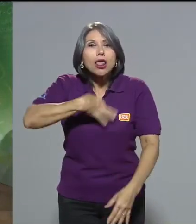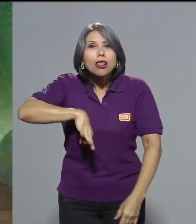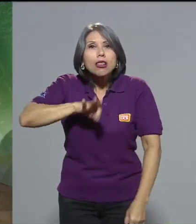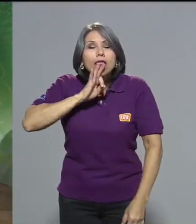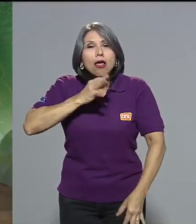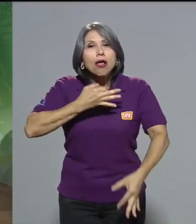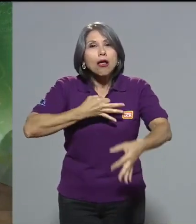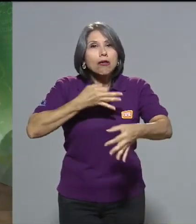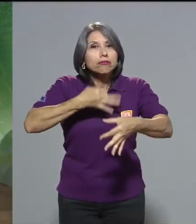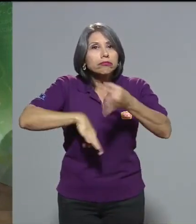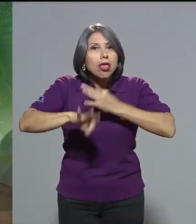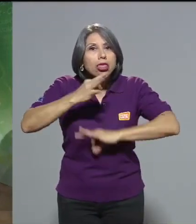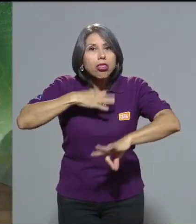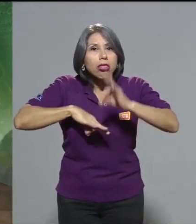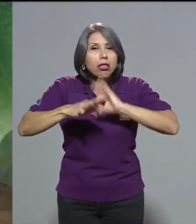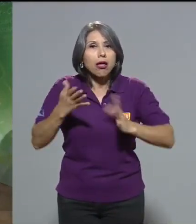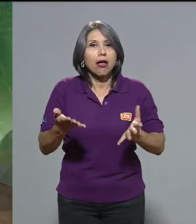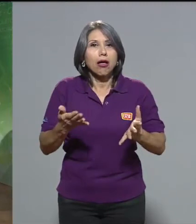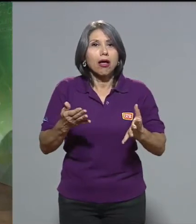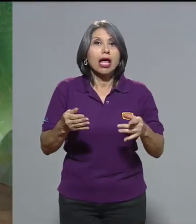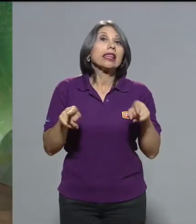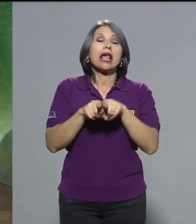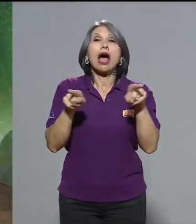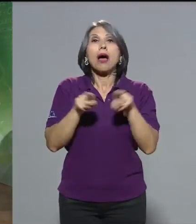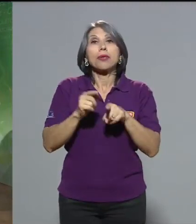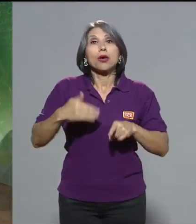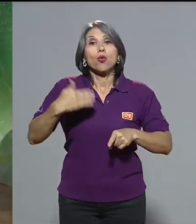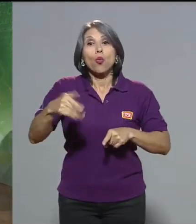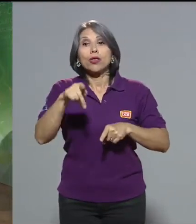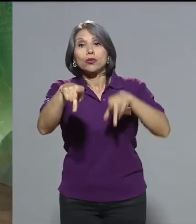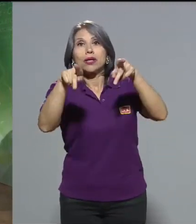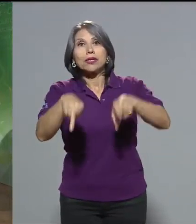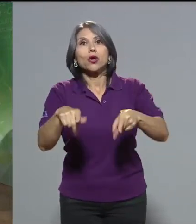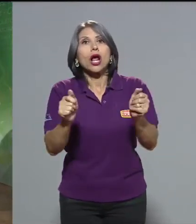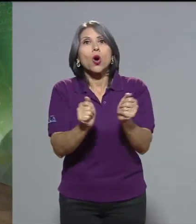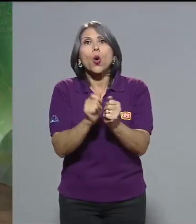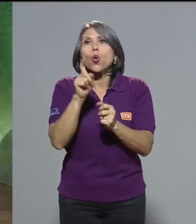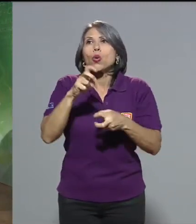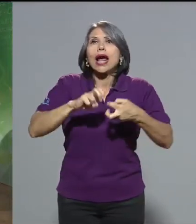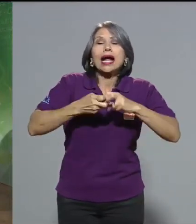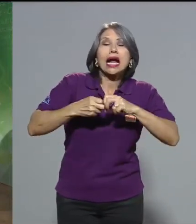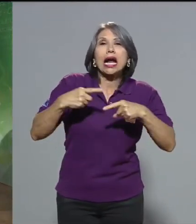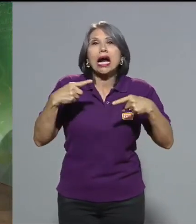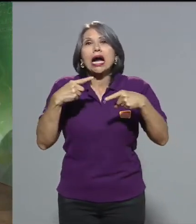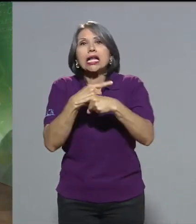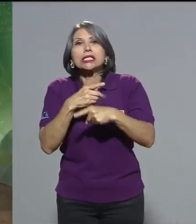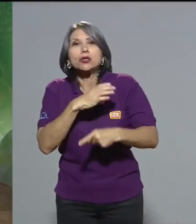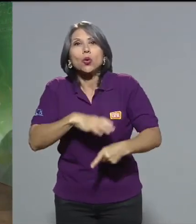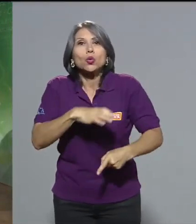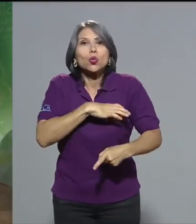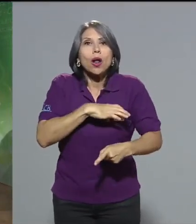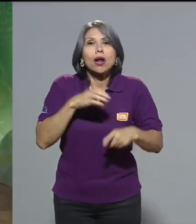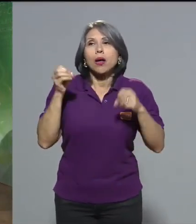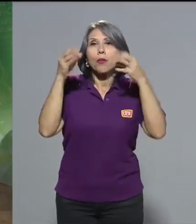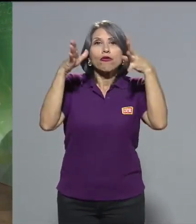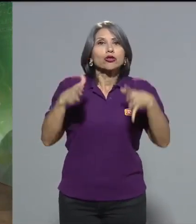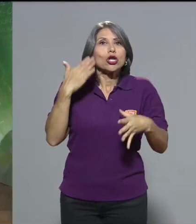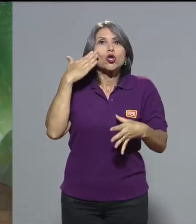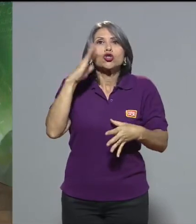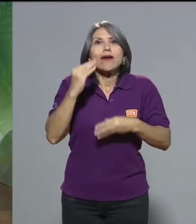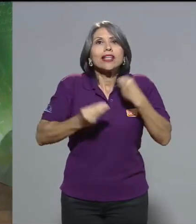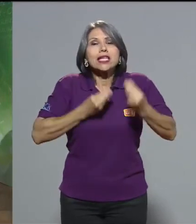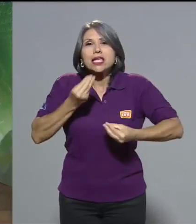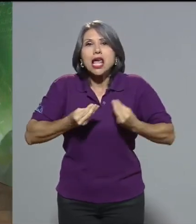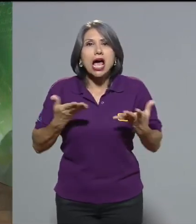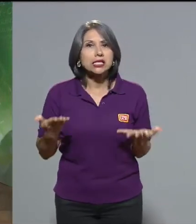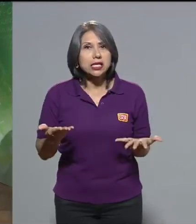cuando presenta una crisis conductual, ellos no saben qué hacer. No saben que hay que verlos, observarlos, que hay que